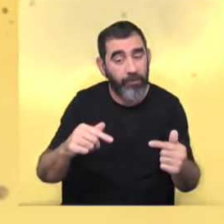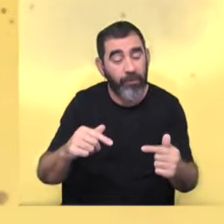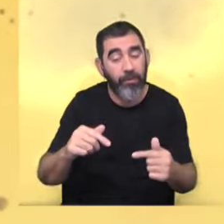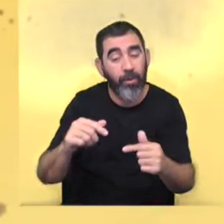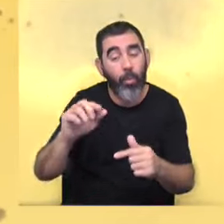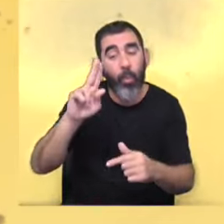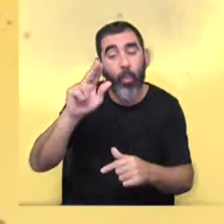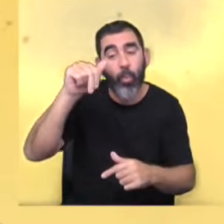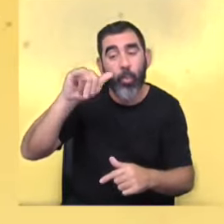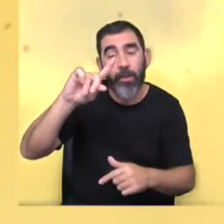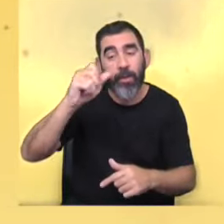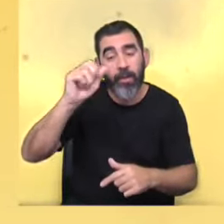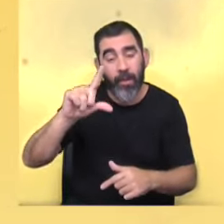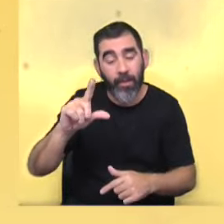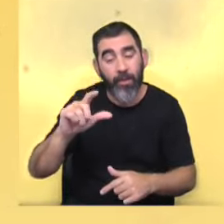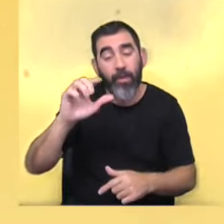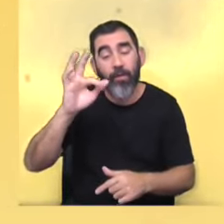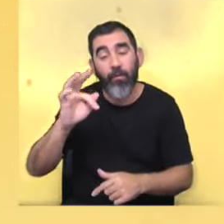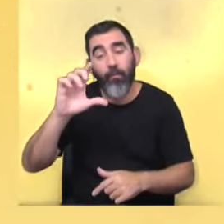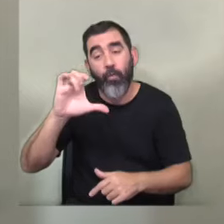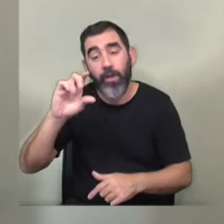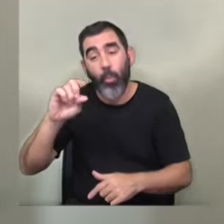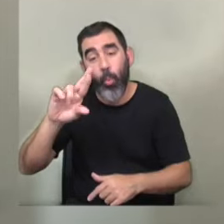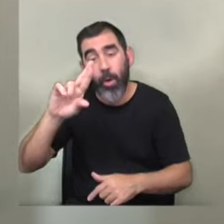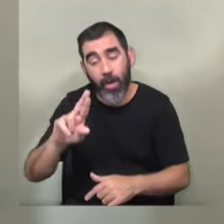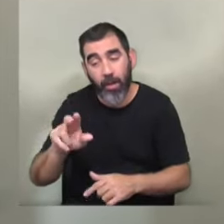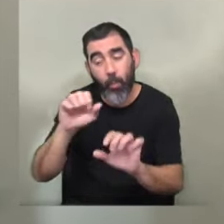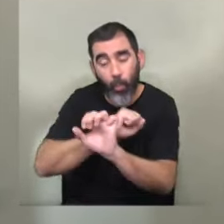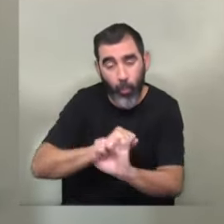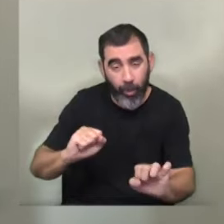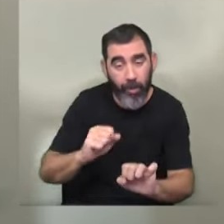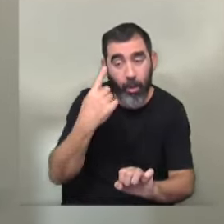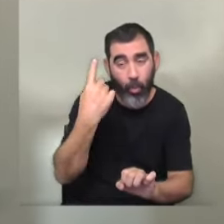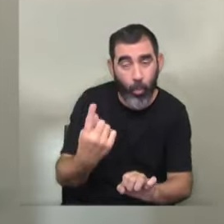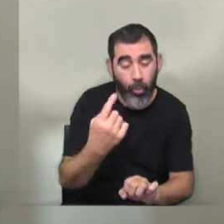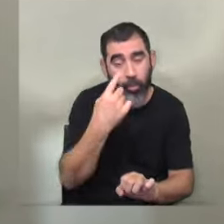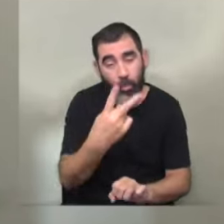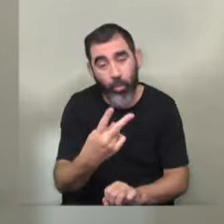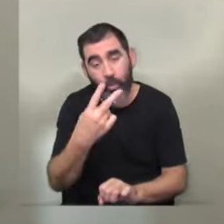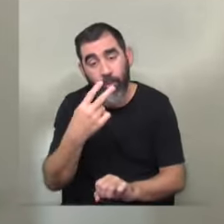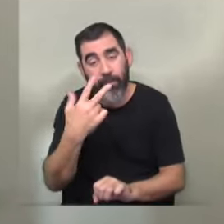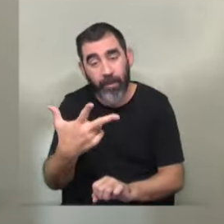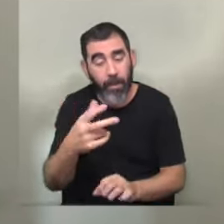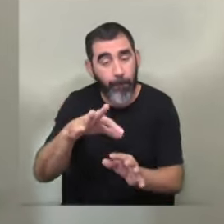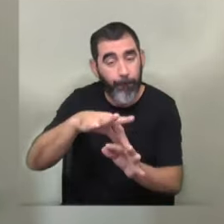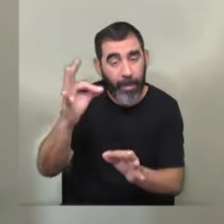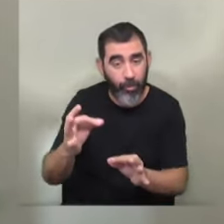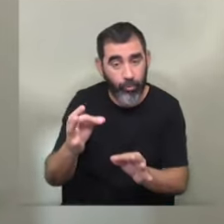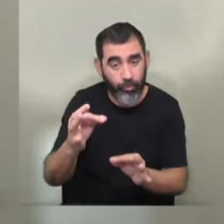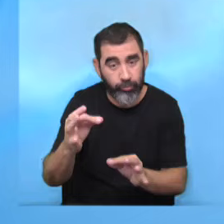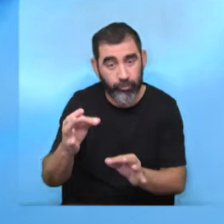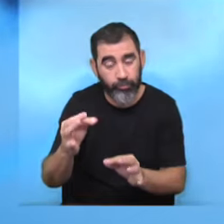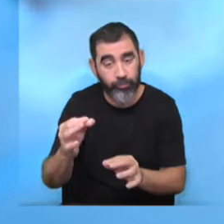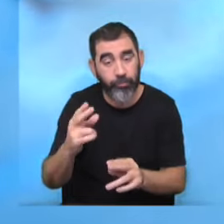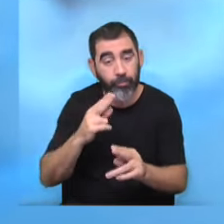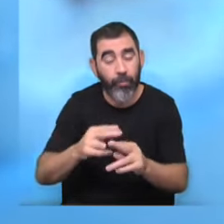folicular y folículo piloso. Una unidad folicular puede estar compuesta por uno, por dos o por tres pelos, que es lo que nosotros